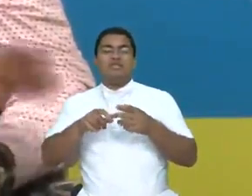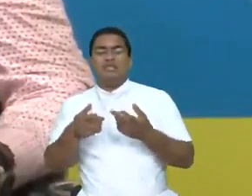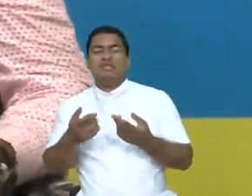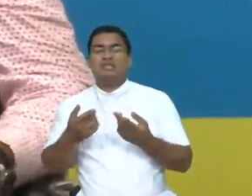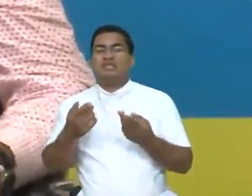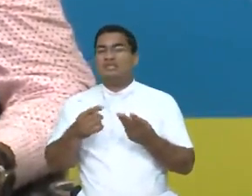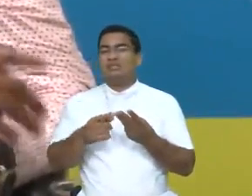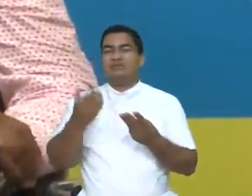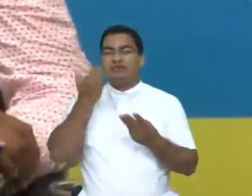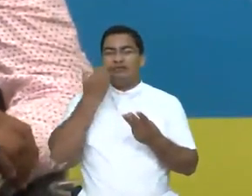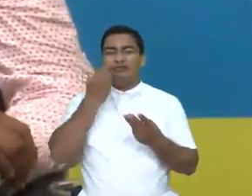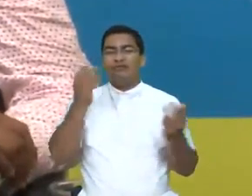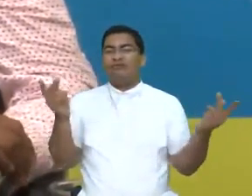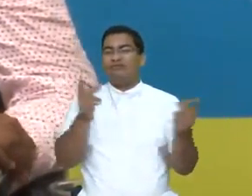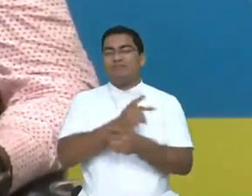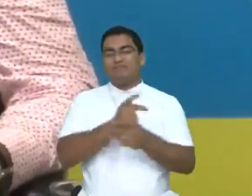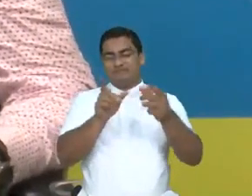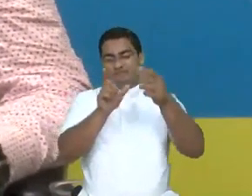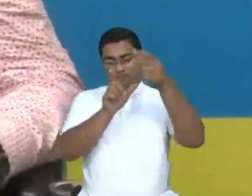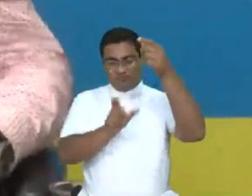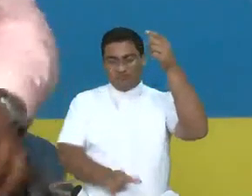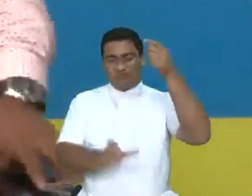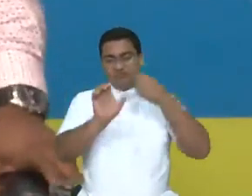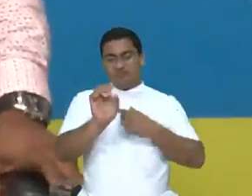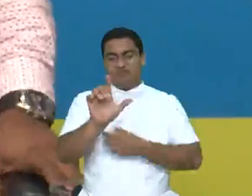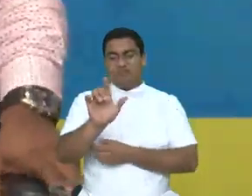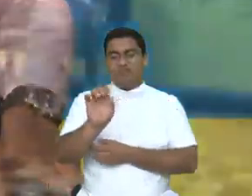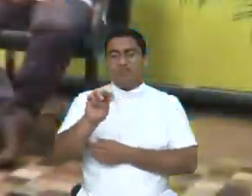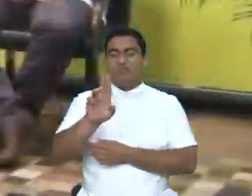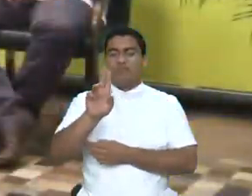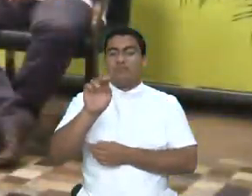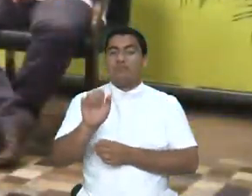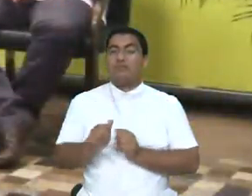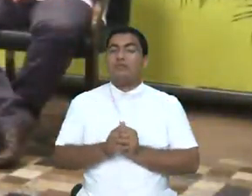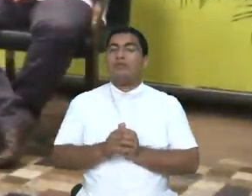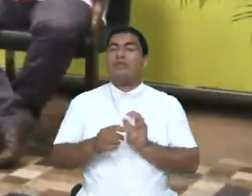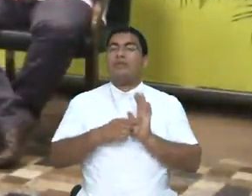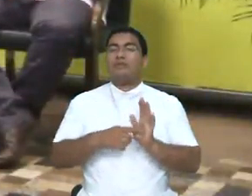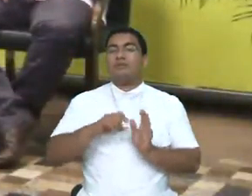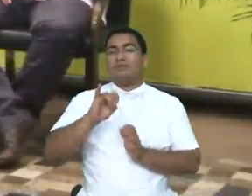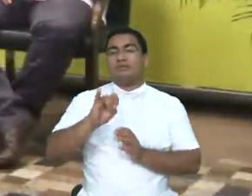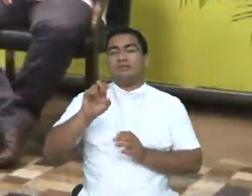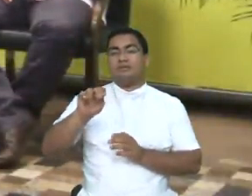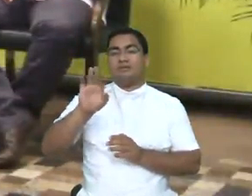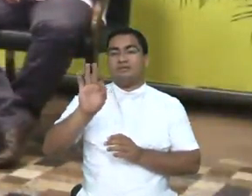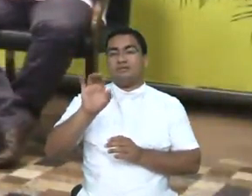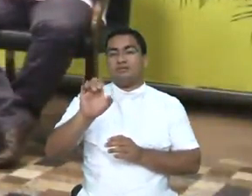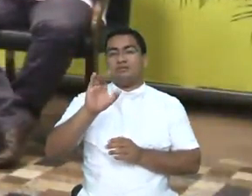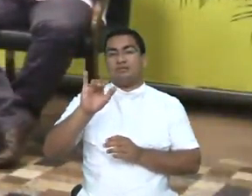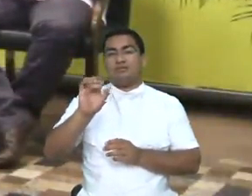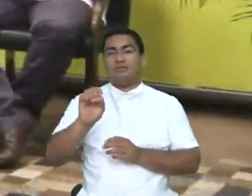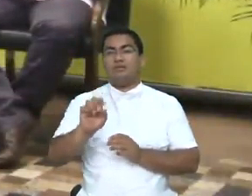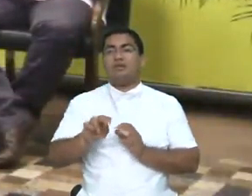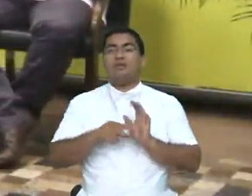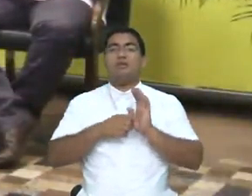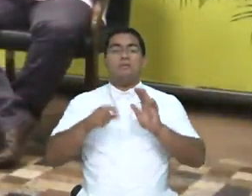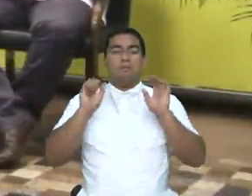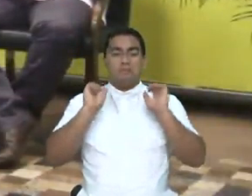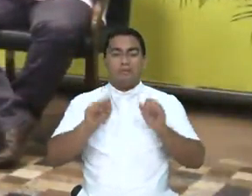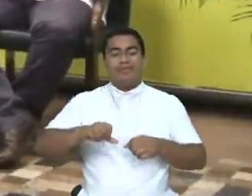sí de la columna vertebral? Sí, dentro de los principales síntomas de una infección, pues el malestar general, puede tener